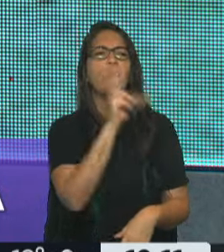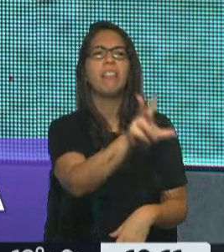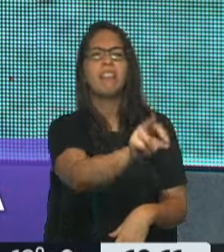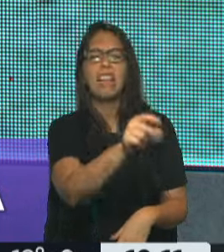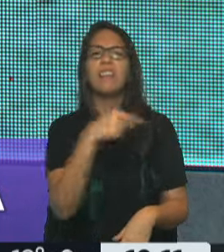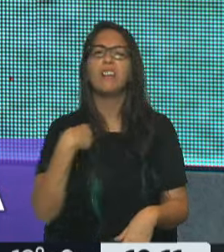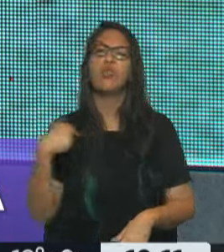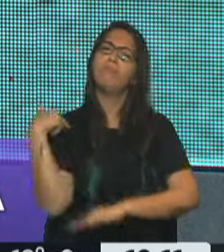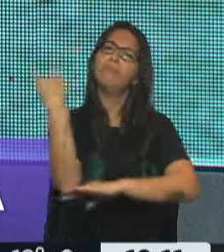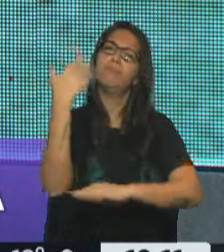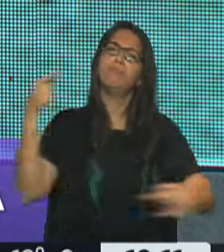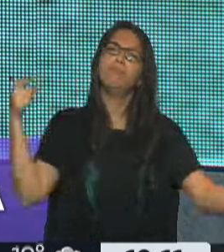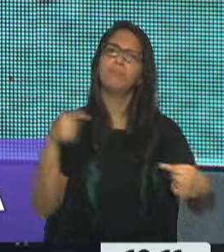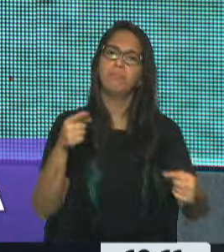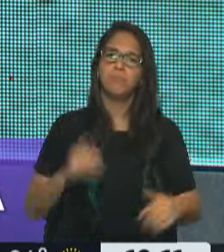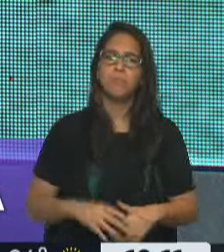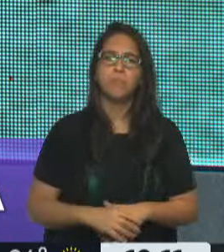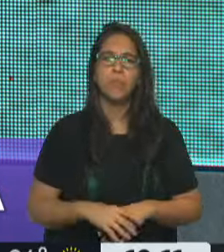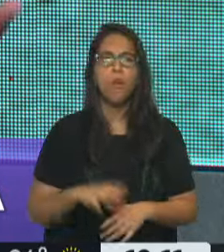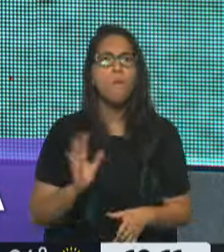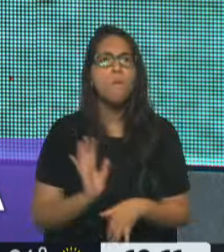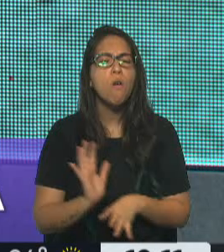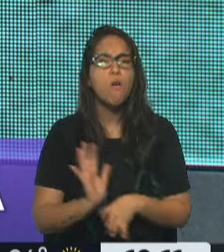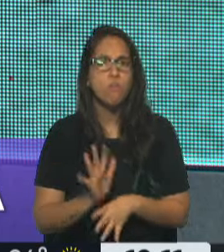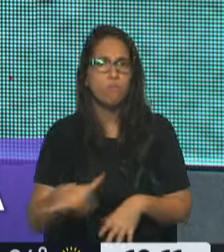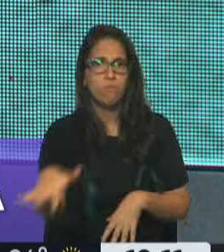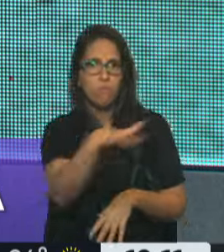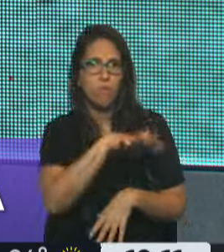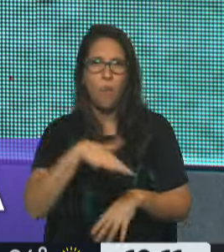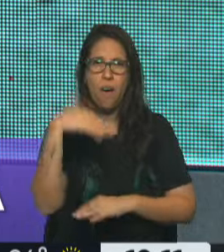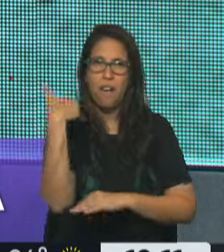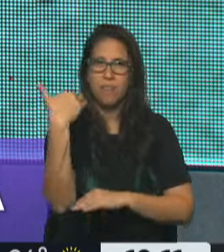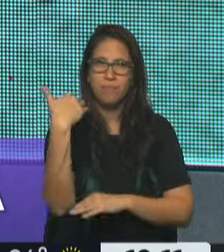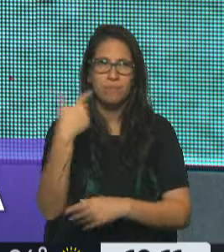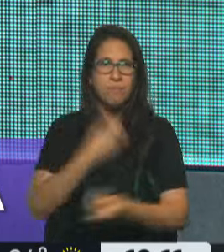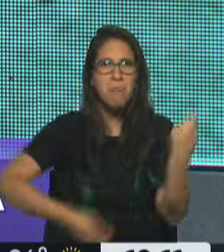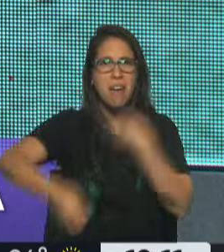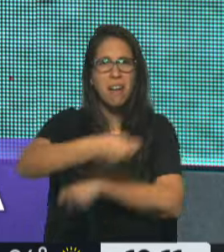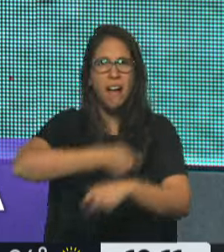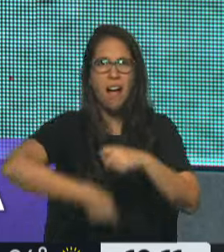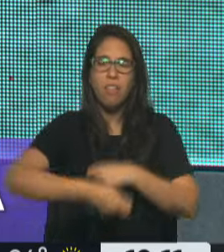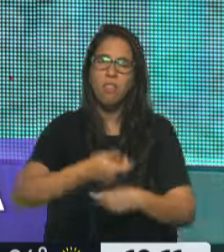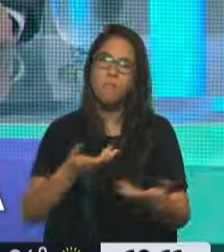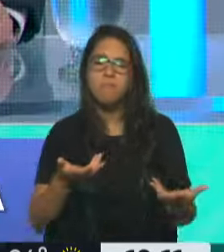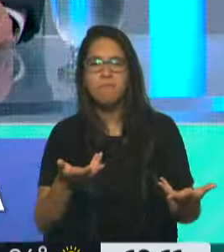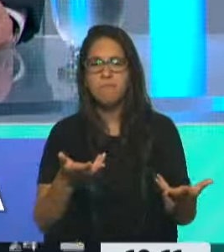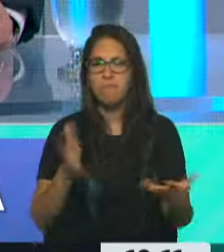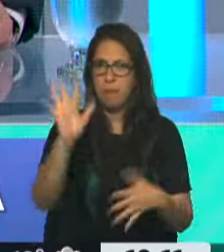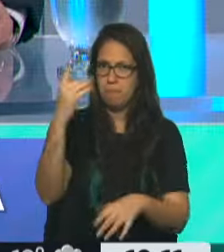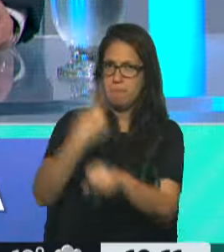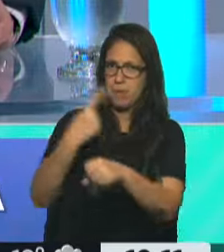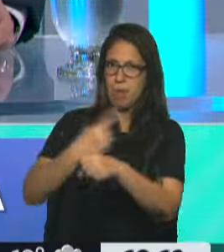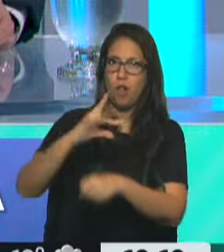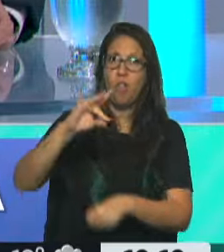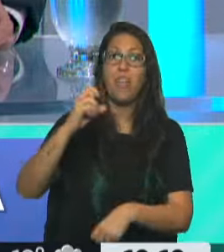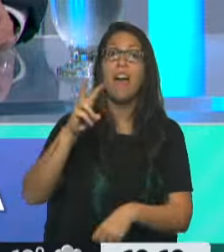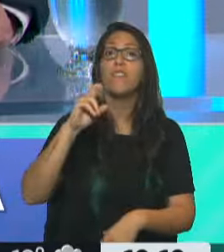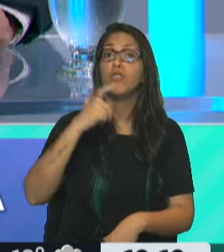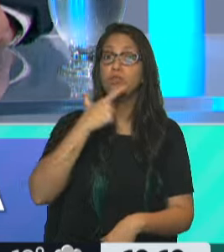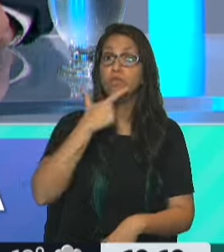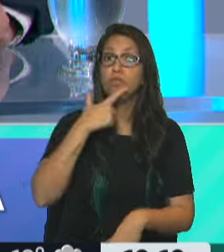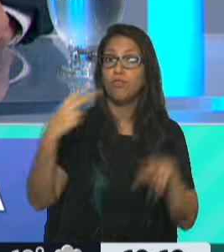es digamos un un lugar donde el mercado tiene yo diría primero davos la expresión